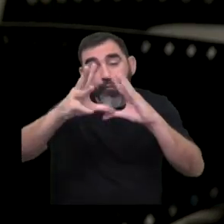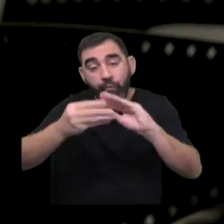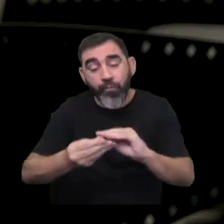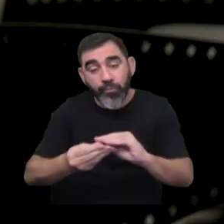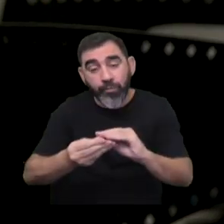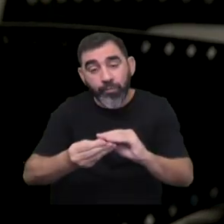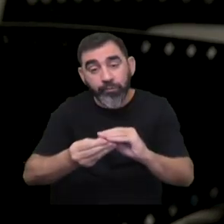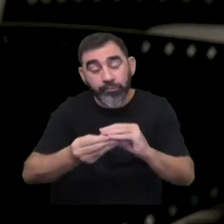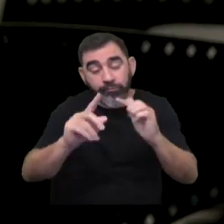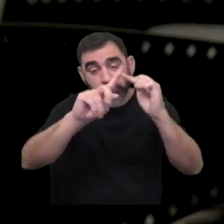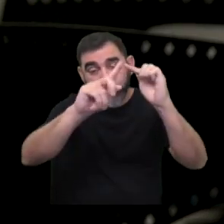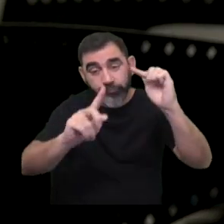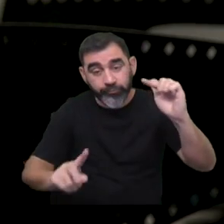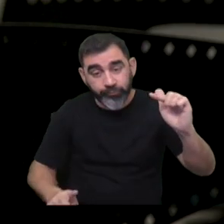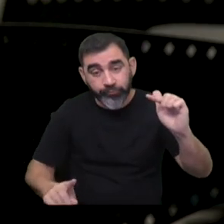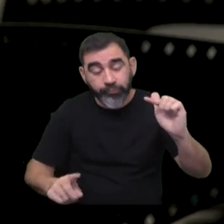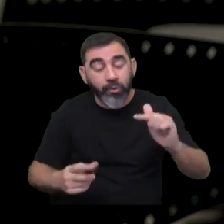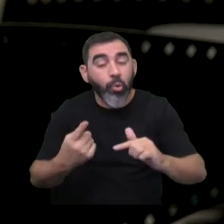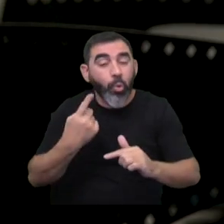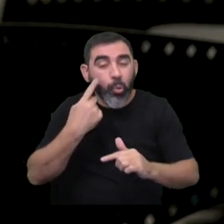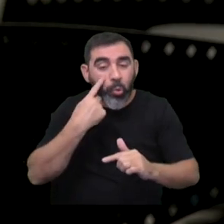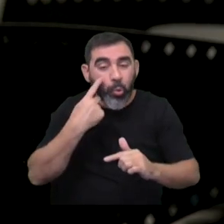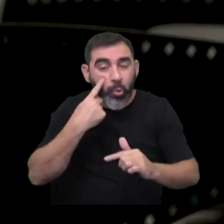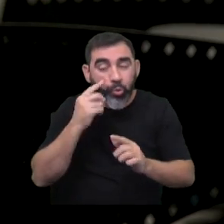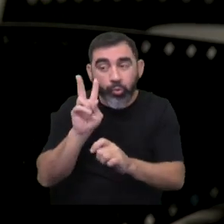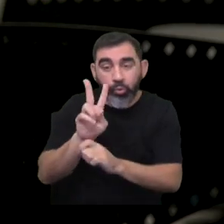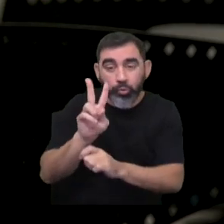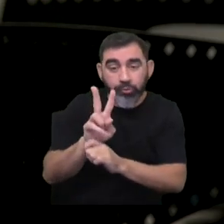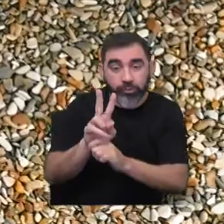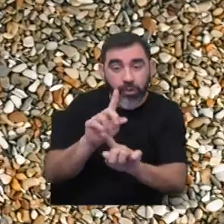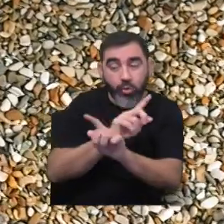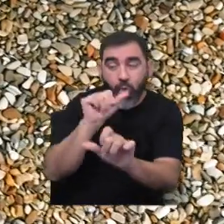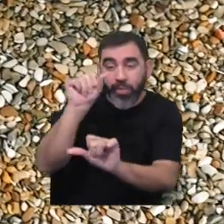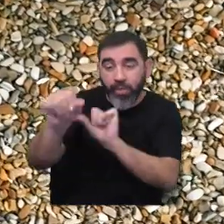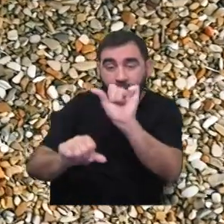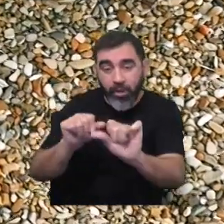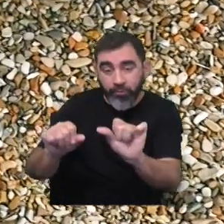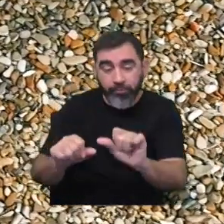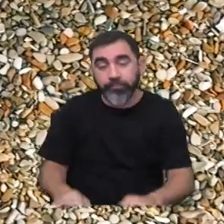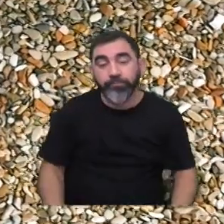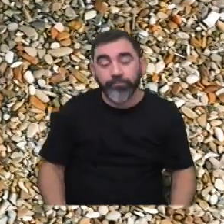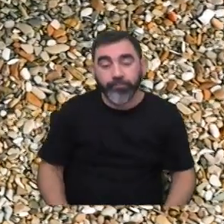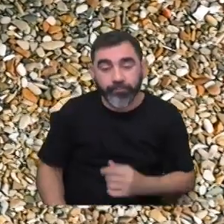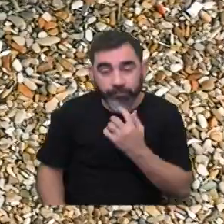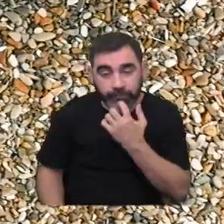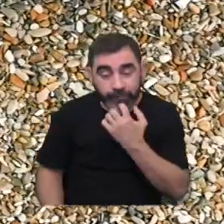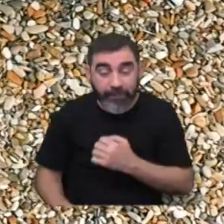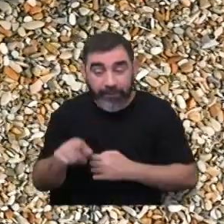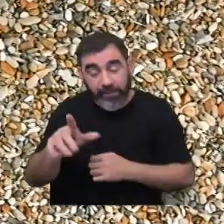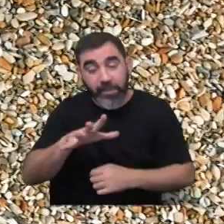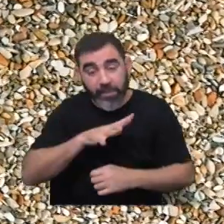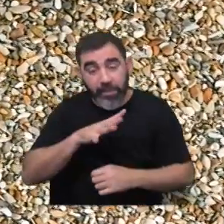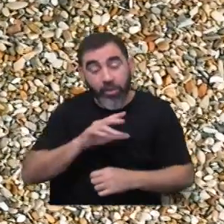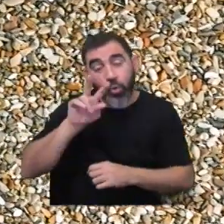las descargas atmosféricas que sea conocido, que sea controlable y que no cause daños. Y ahí, digamos, aparecen